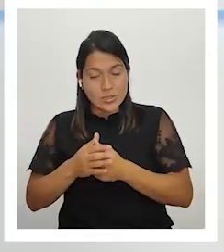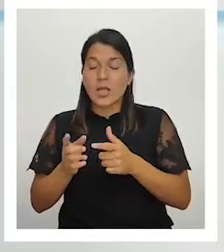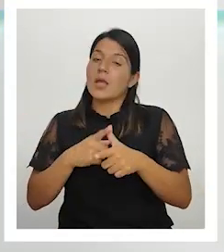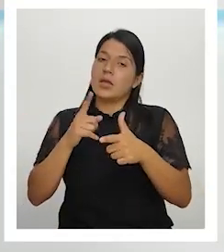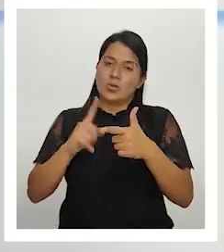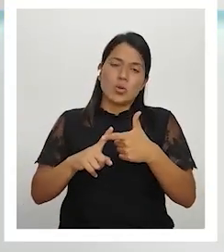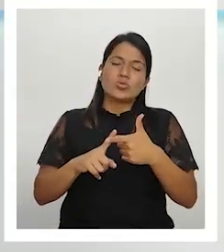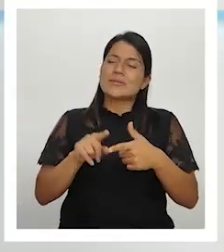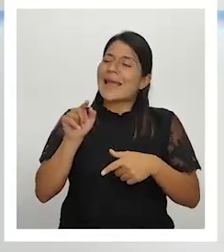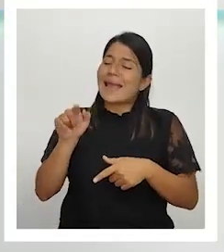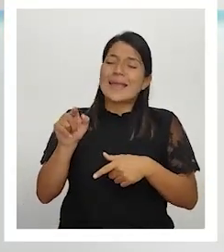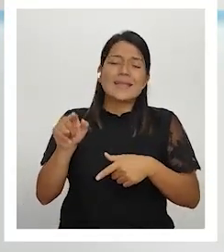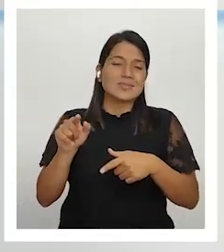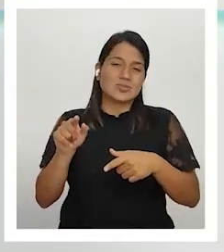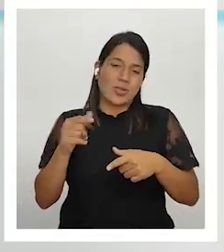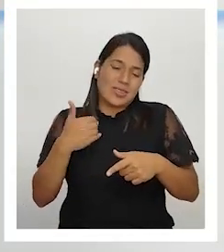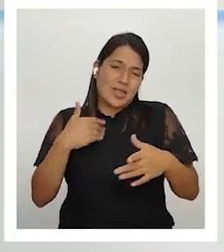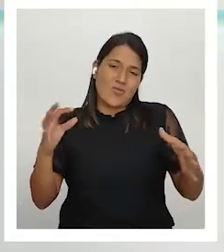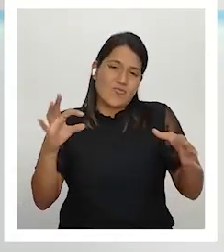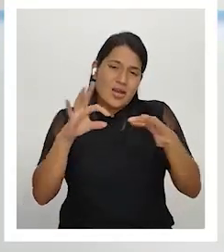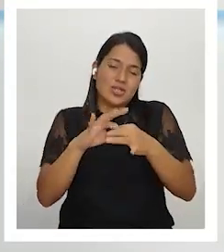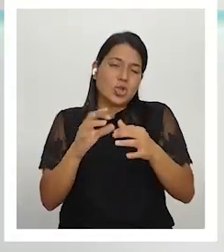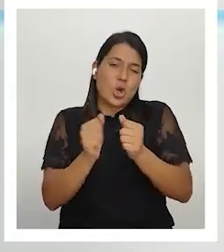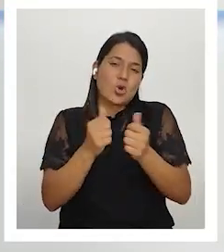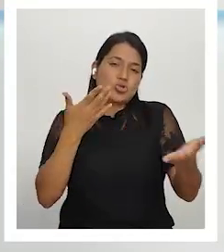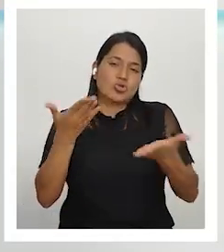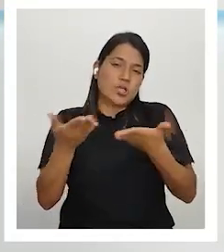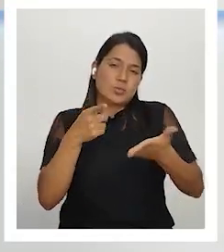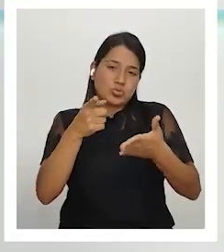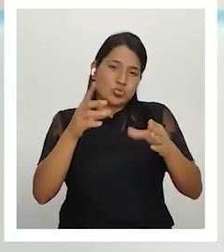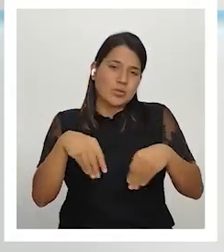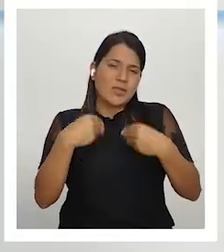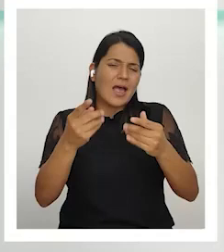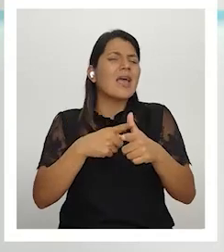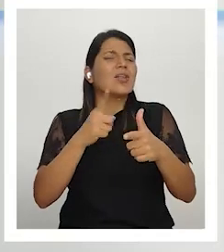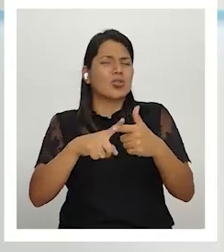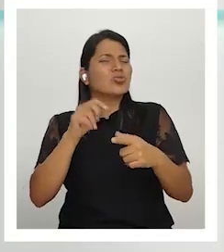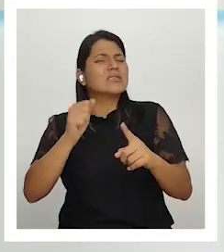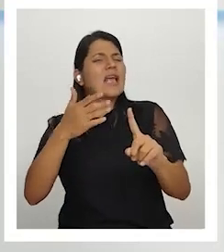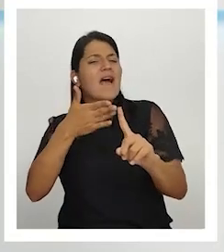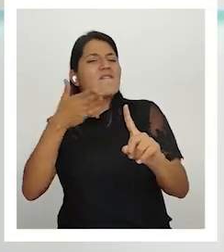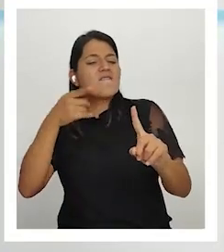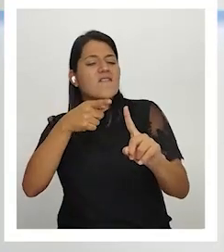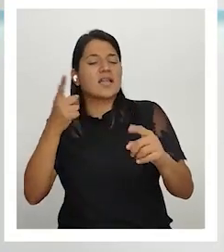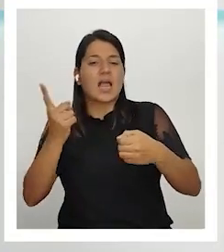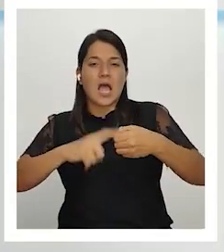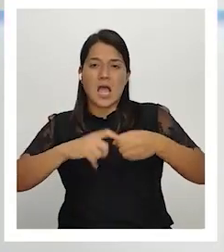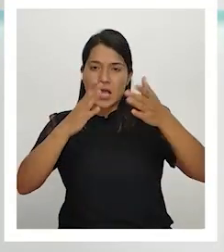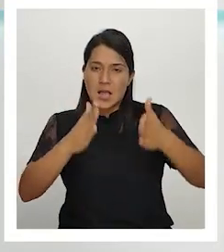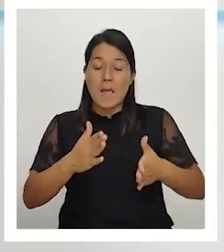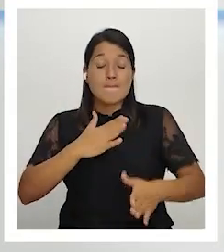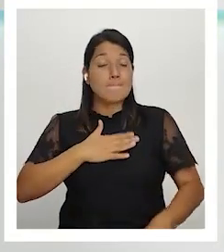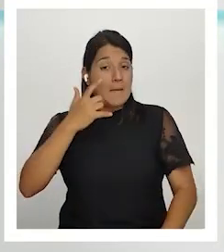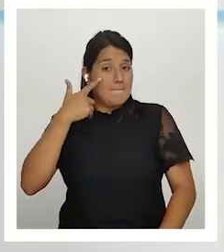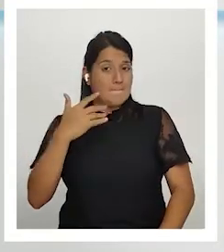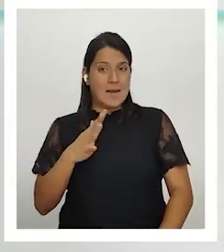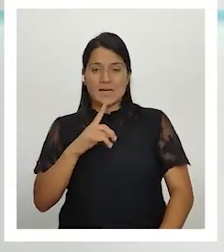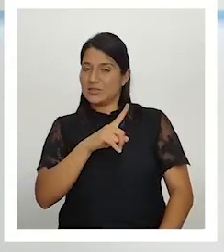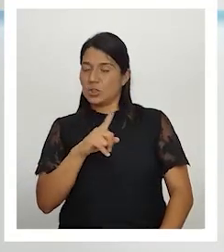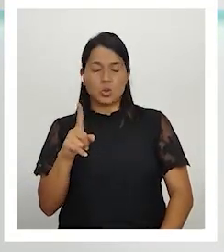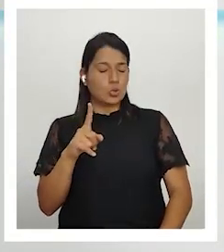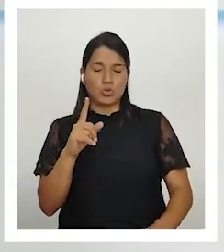van a tener que ver con el servicio que usted está brindando. Entonces, si hay una afectación directa, nos parece completamente desproporcional.